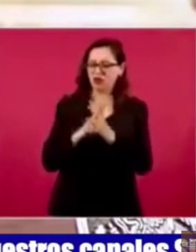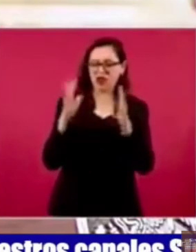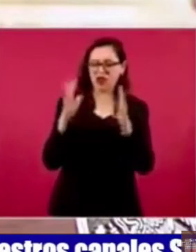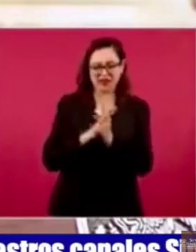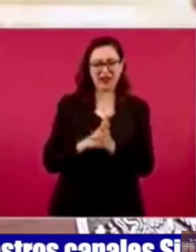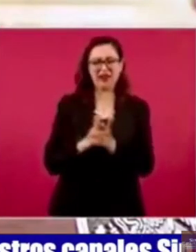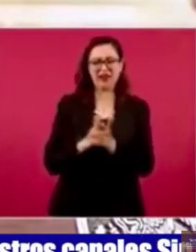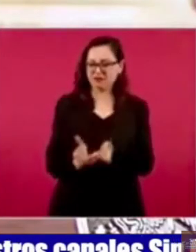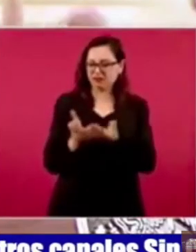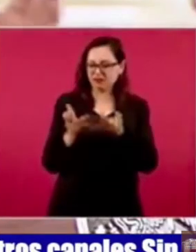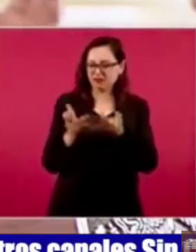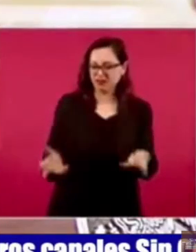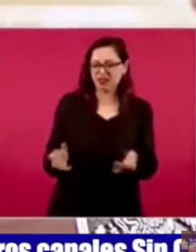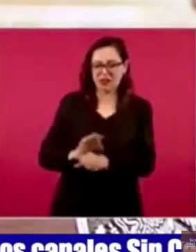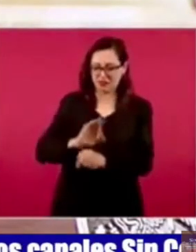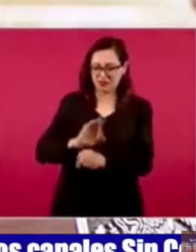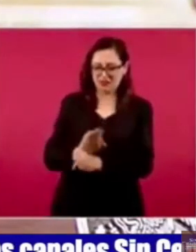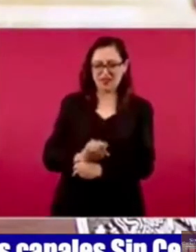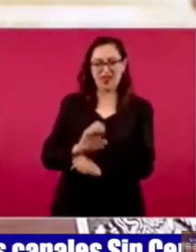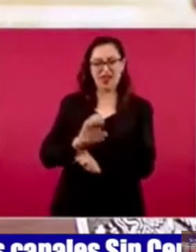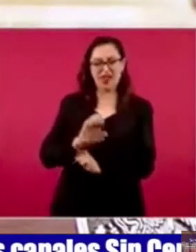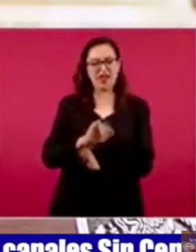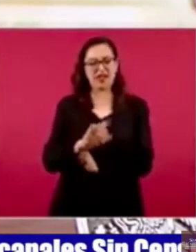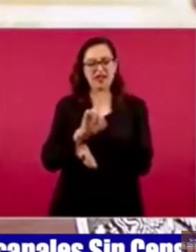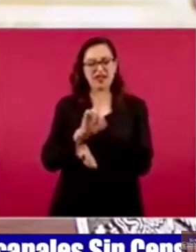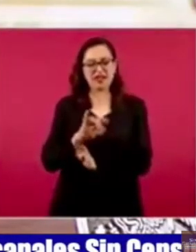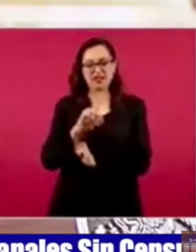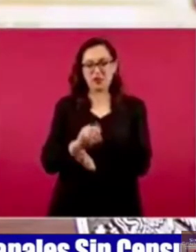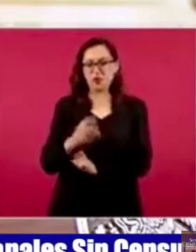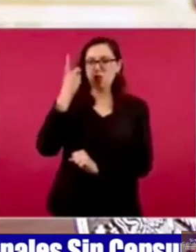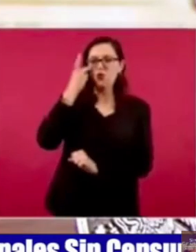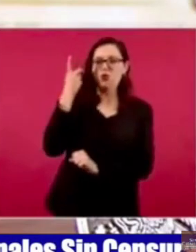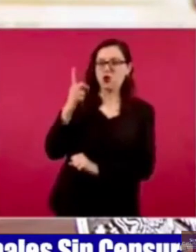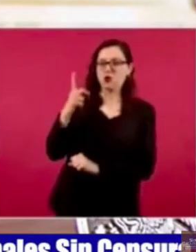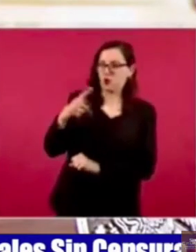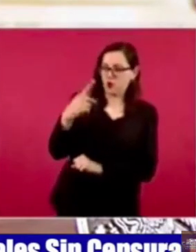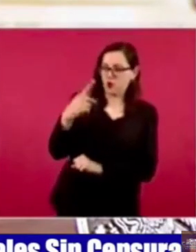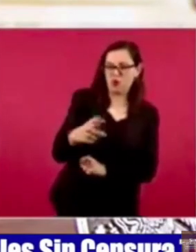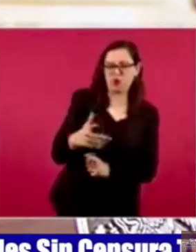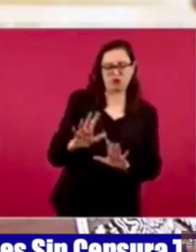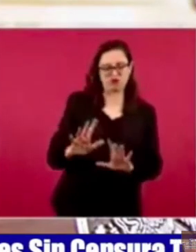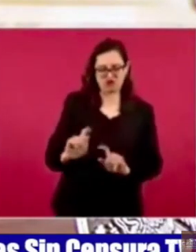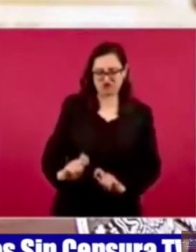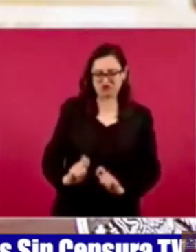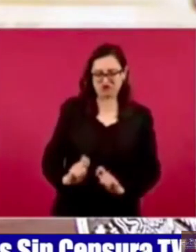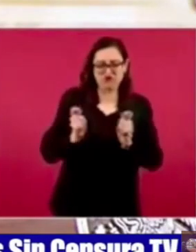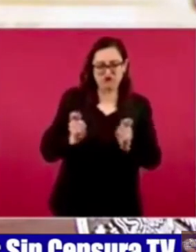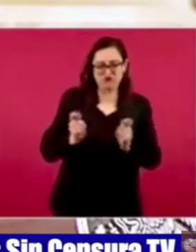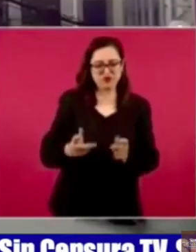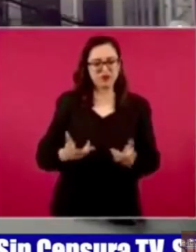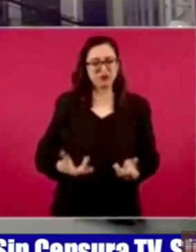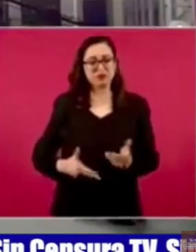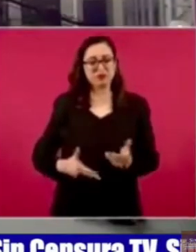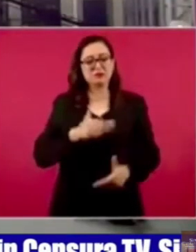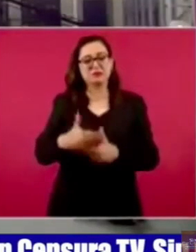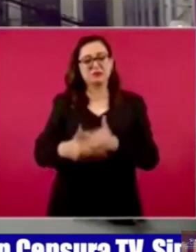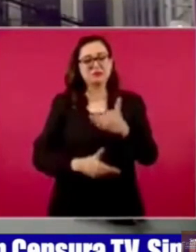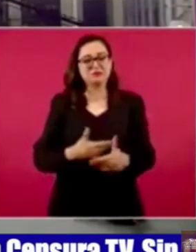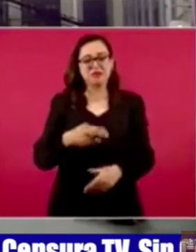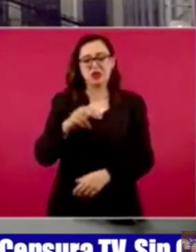más de la mitad del territorio nacional que era propiedad